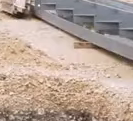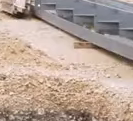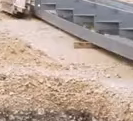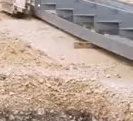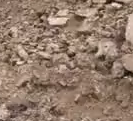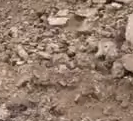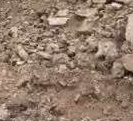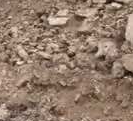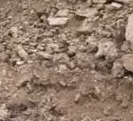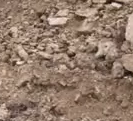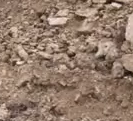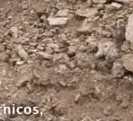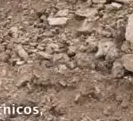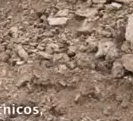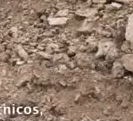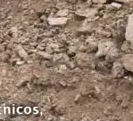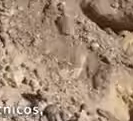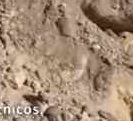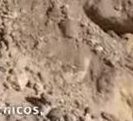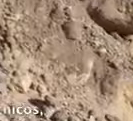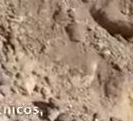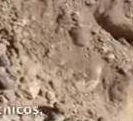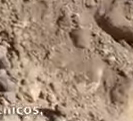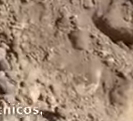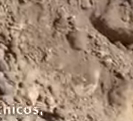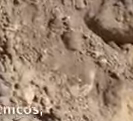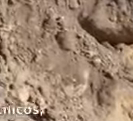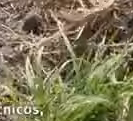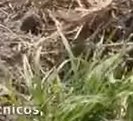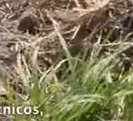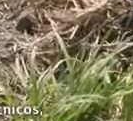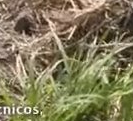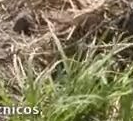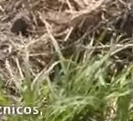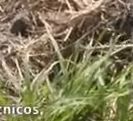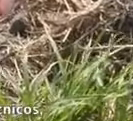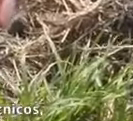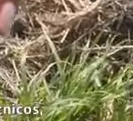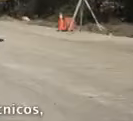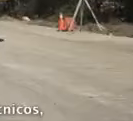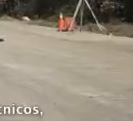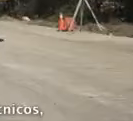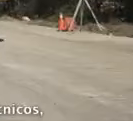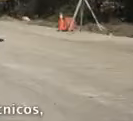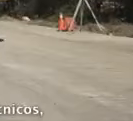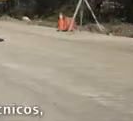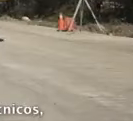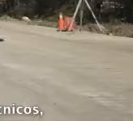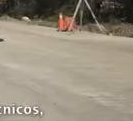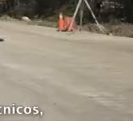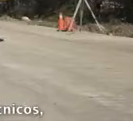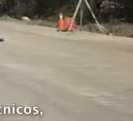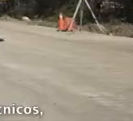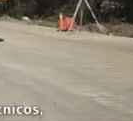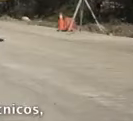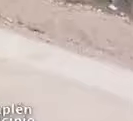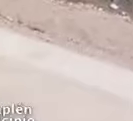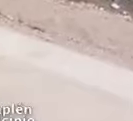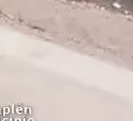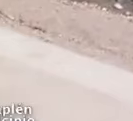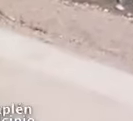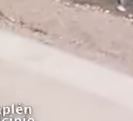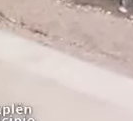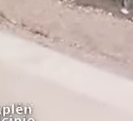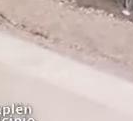Tixpehual del estado de Yucatán, llevamos a cabo estudios topográficos, trabajos geotécnicos, deshierve y desplante de terreno.